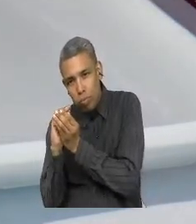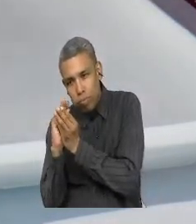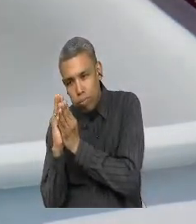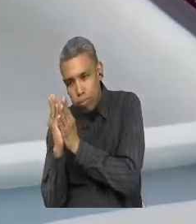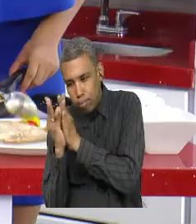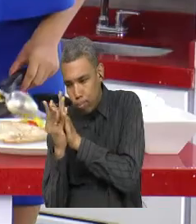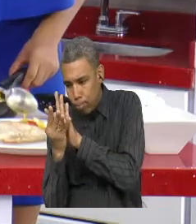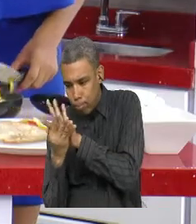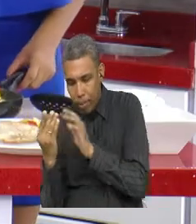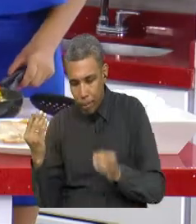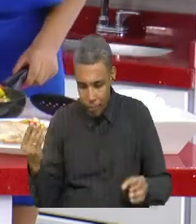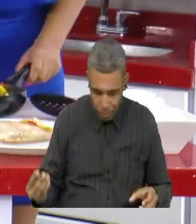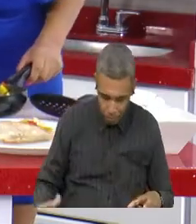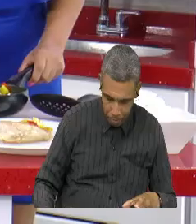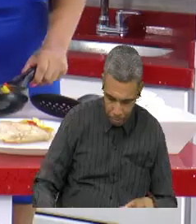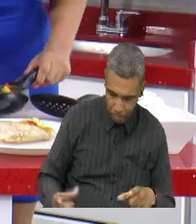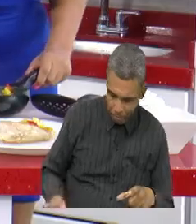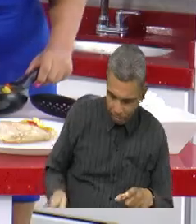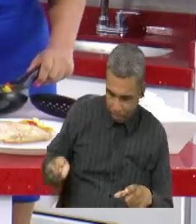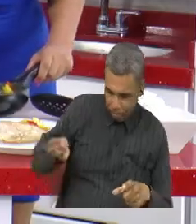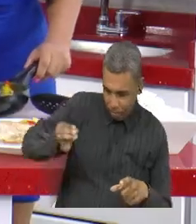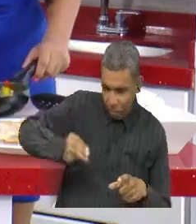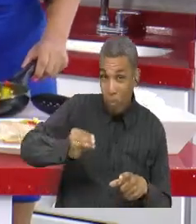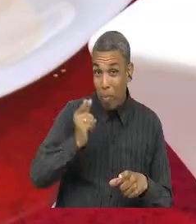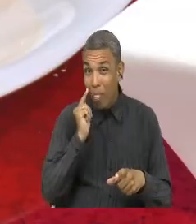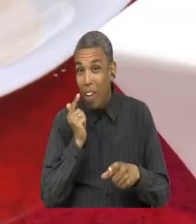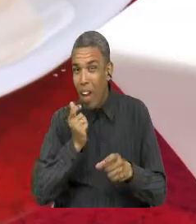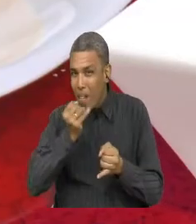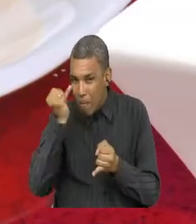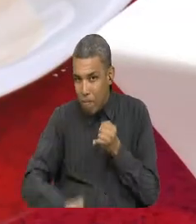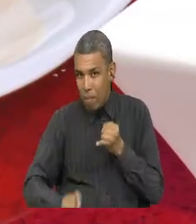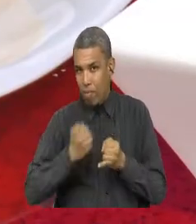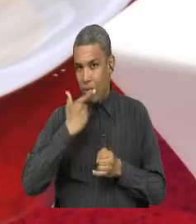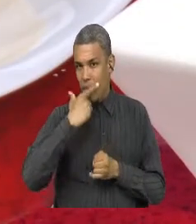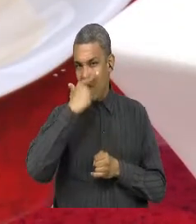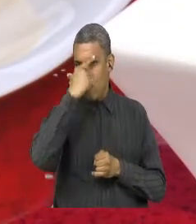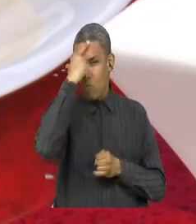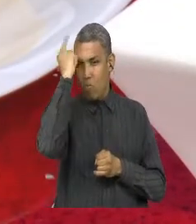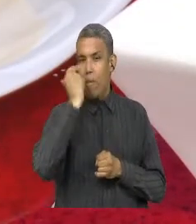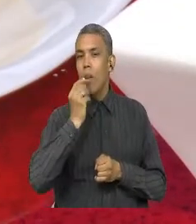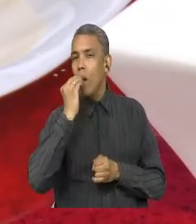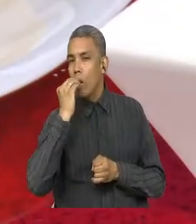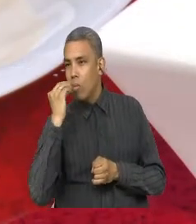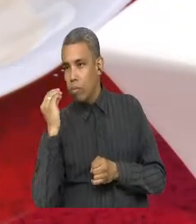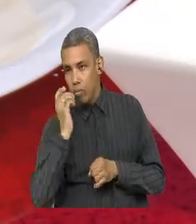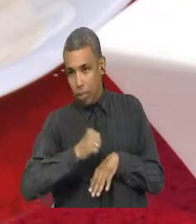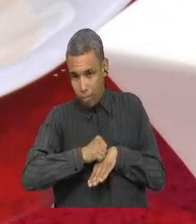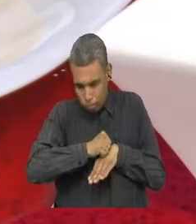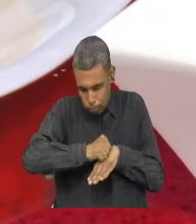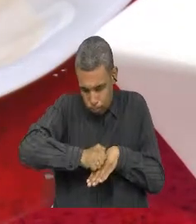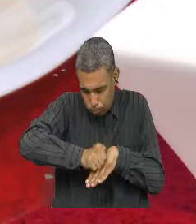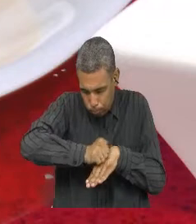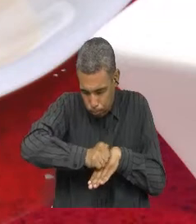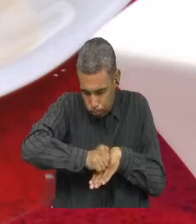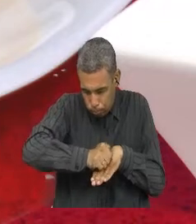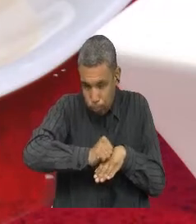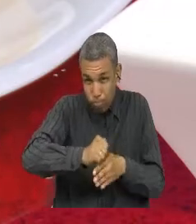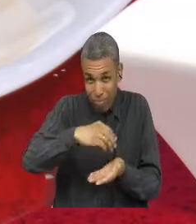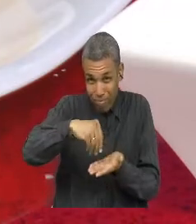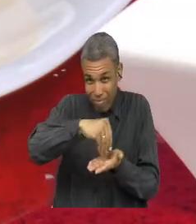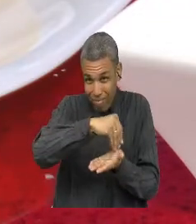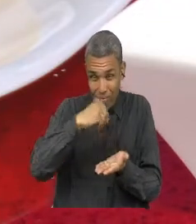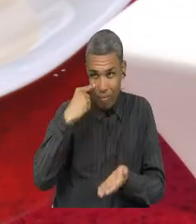adicionando el queso, que es lo final. Le va a dar una unctuosidad más chévere a la salsa. Ok. Ya le